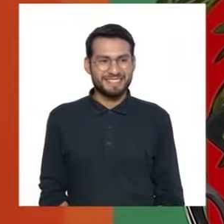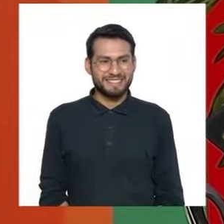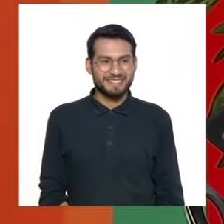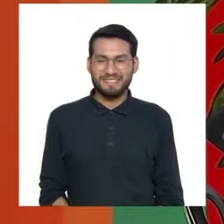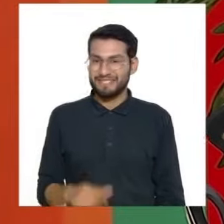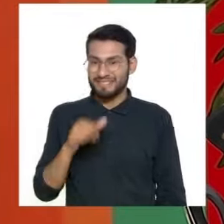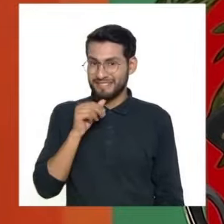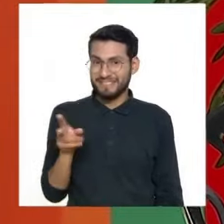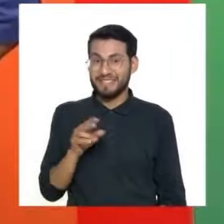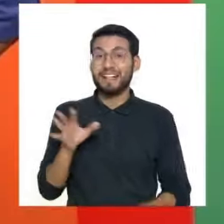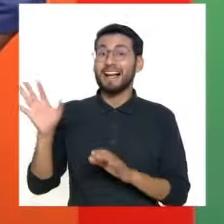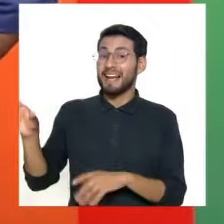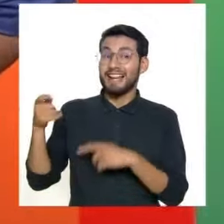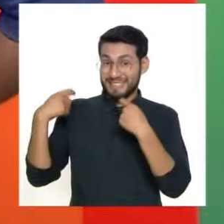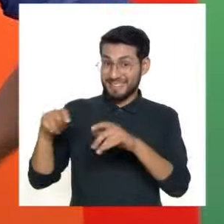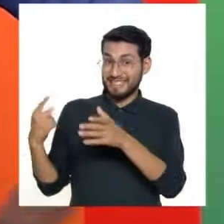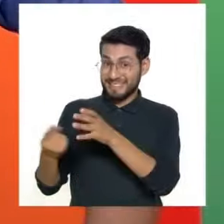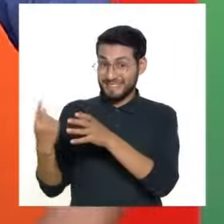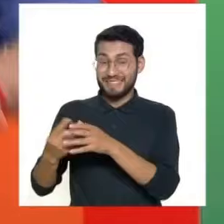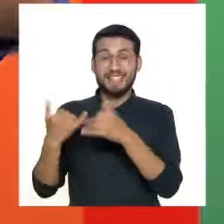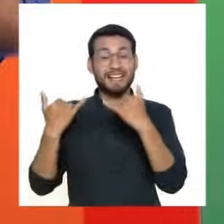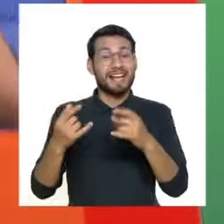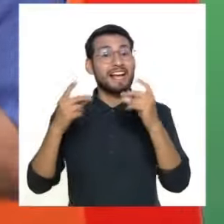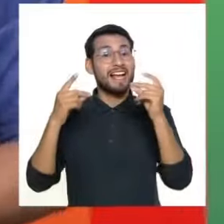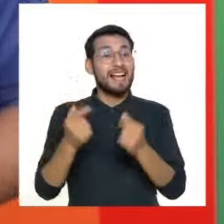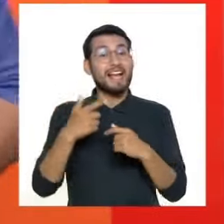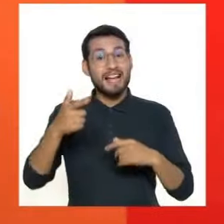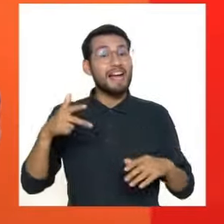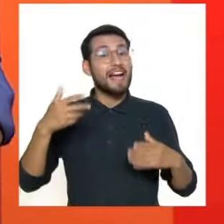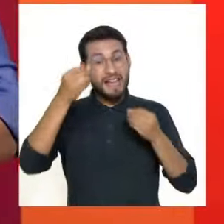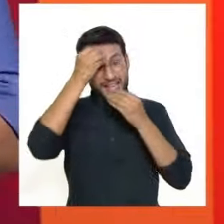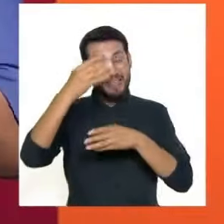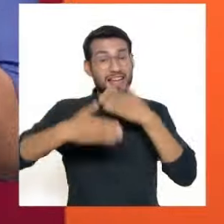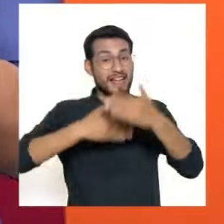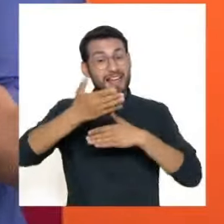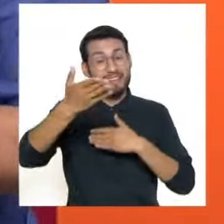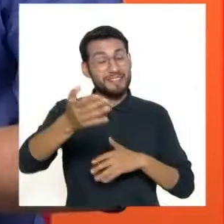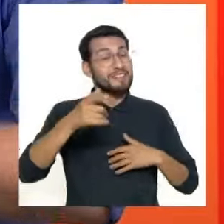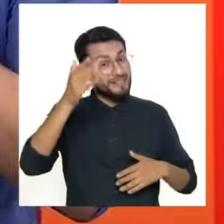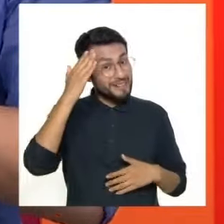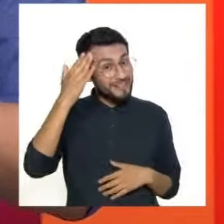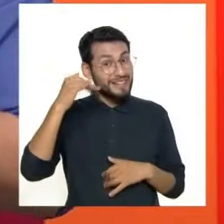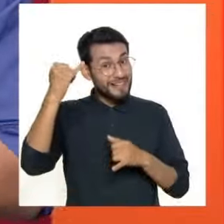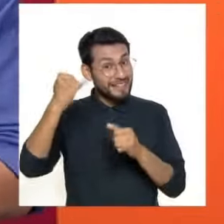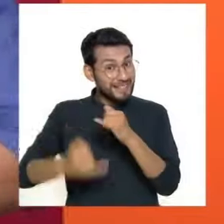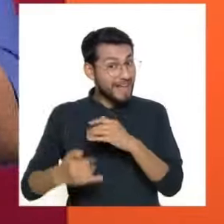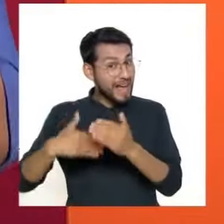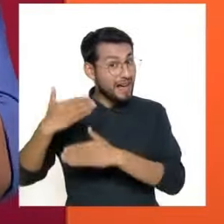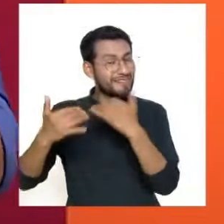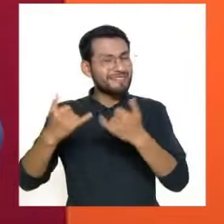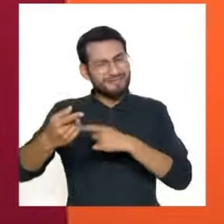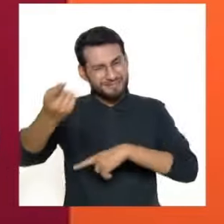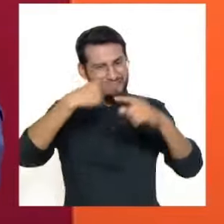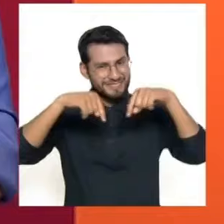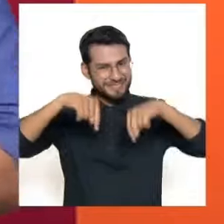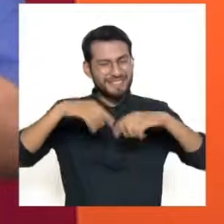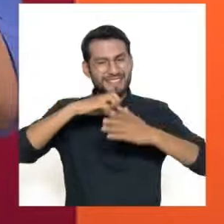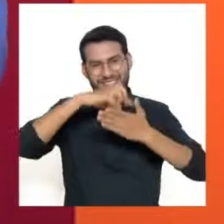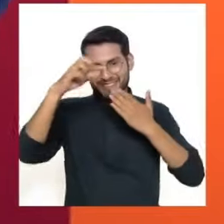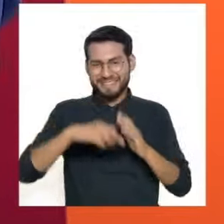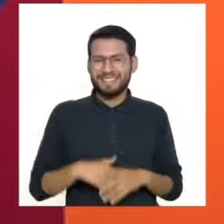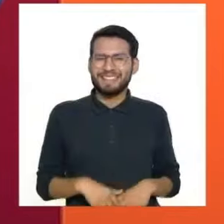falta mientras que él V cuando nosotros nos vamos rápidamente a un avance informativo Pero ya sabes que terminando El Avance regresamos con el